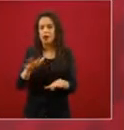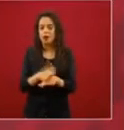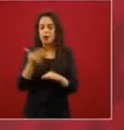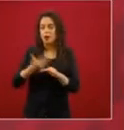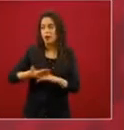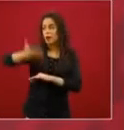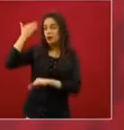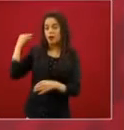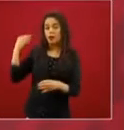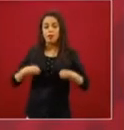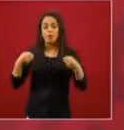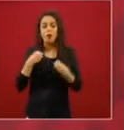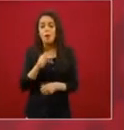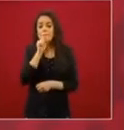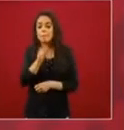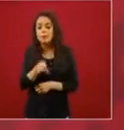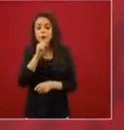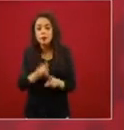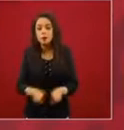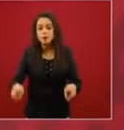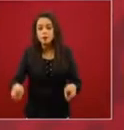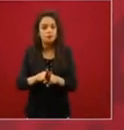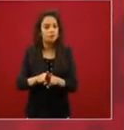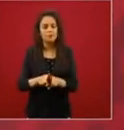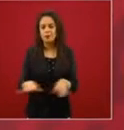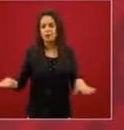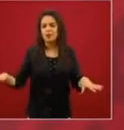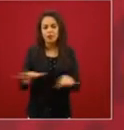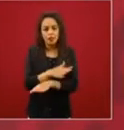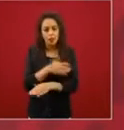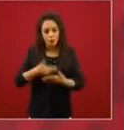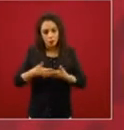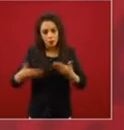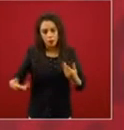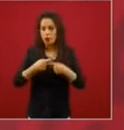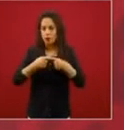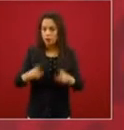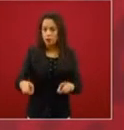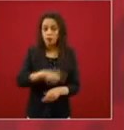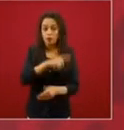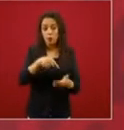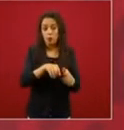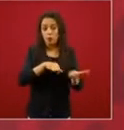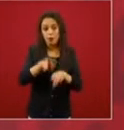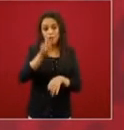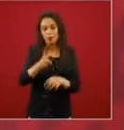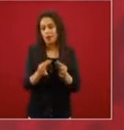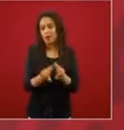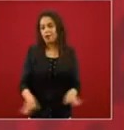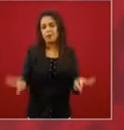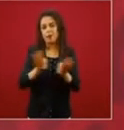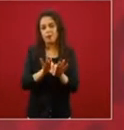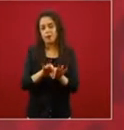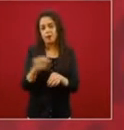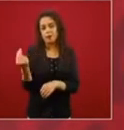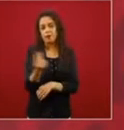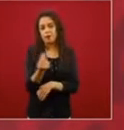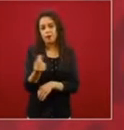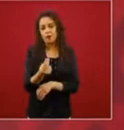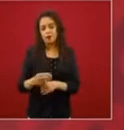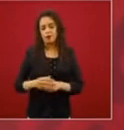tener comportamientos, conductas que no hacíamos antes, y que en los centros de trabajo es importante, porque